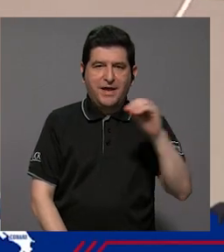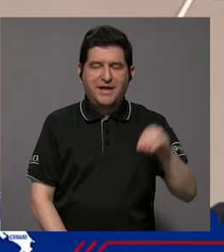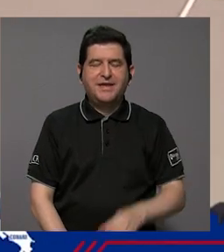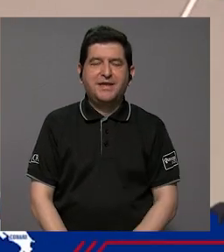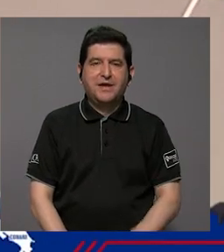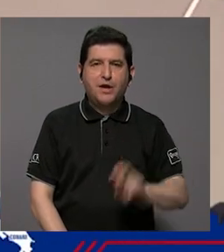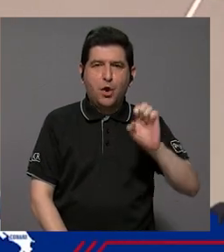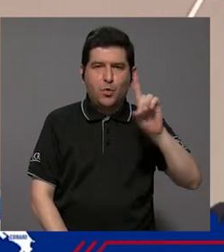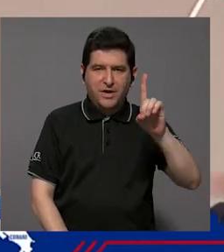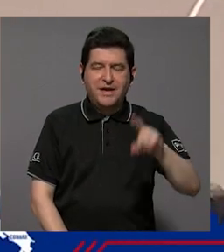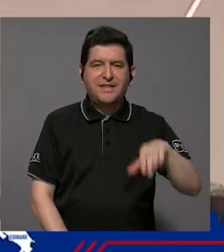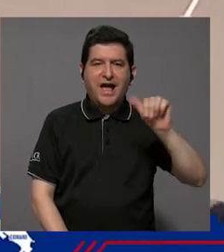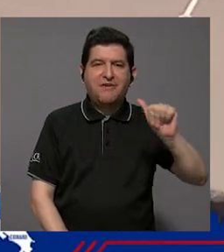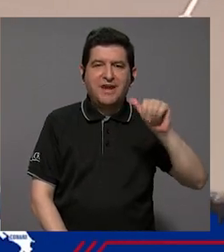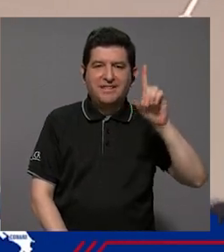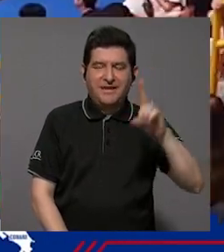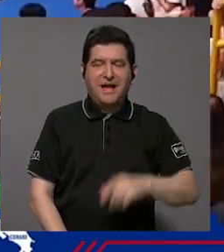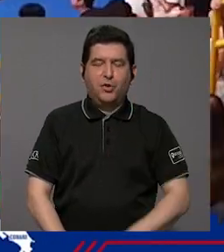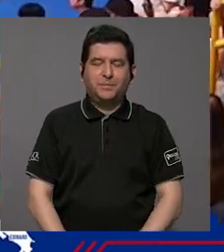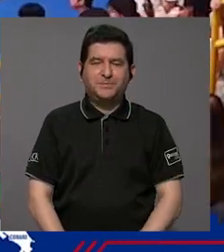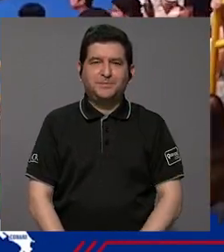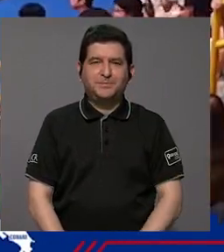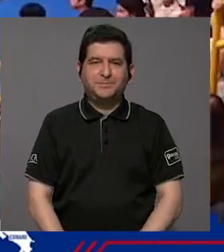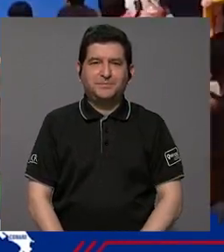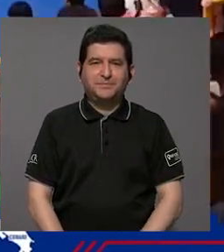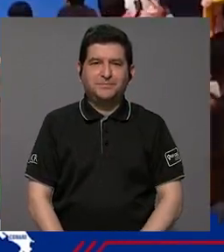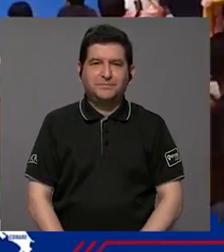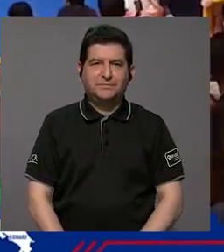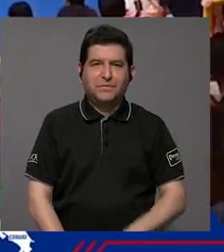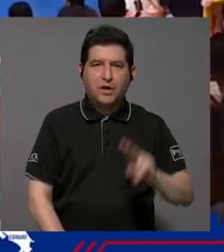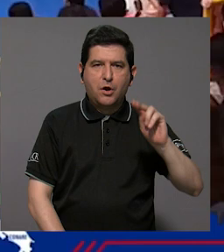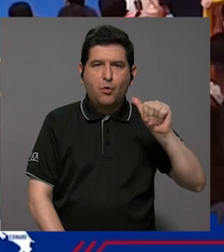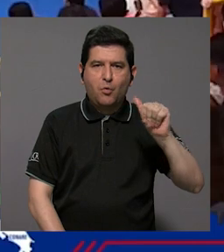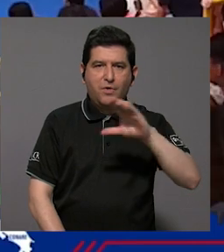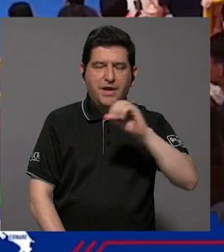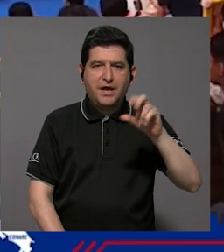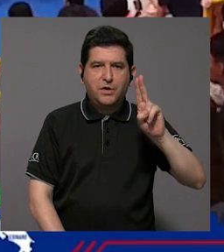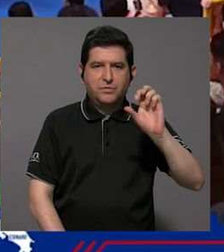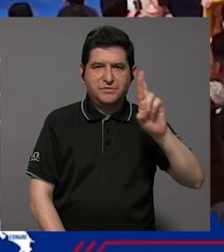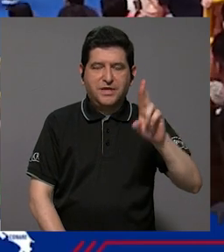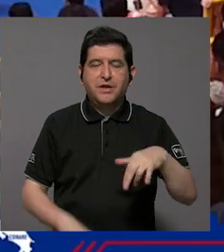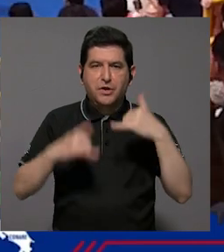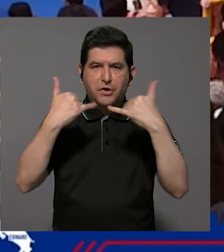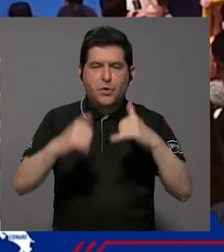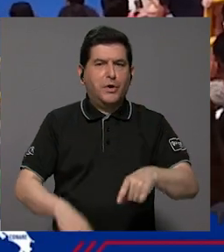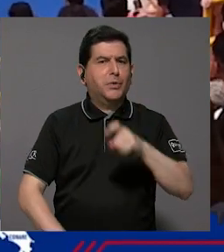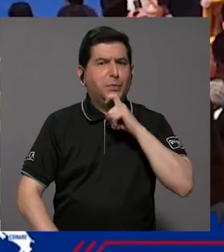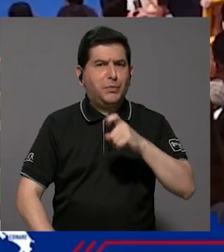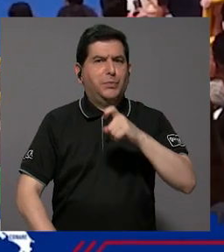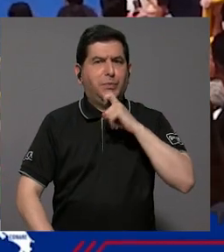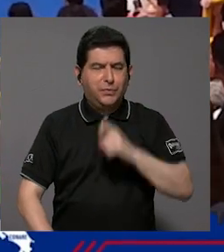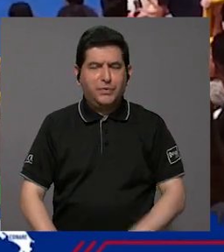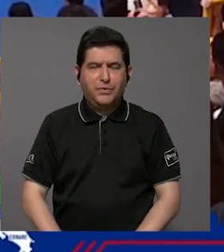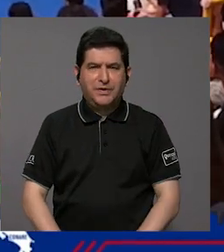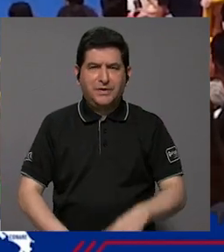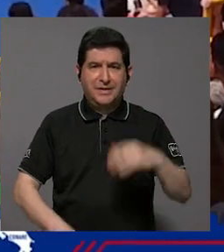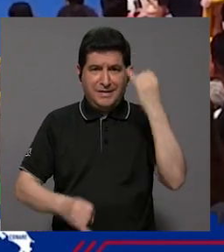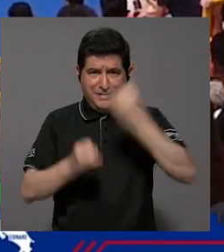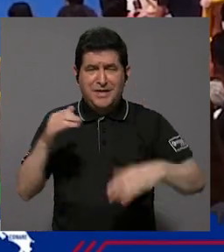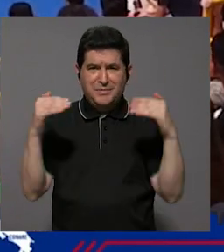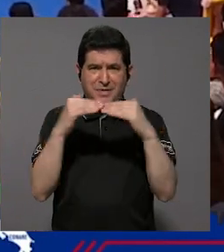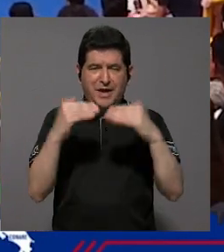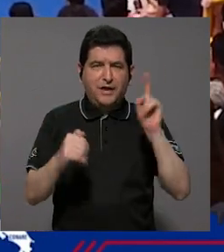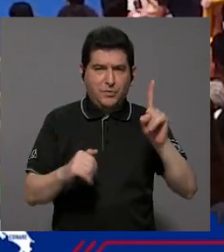de la UNED, Abraham Delgado. La UNA y la UCR jugaron un partido reñido. Después de terminar